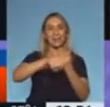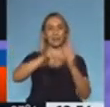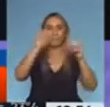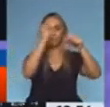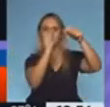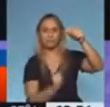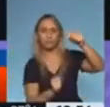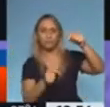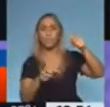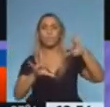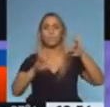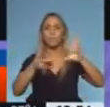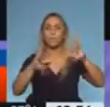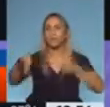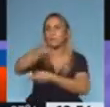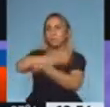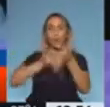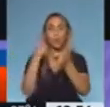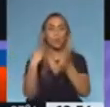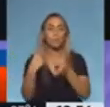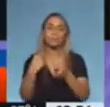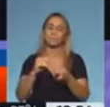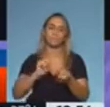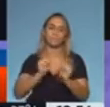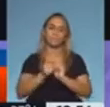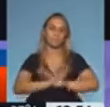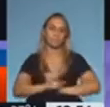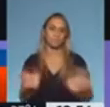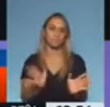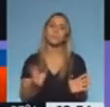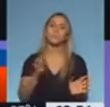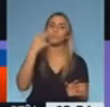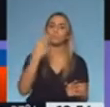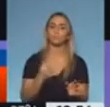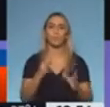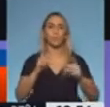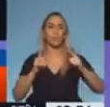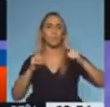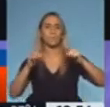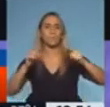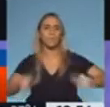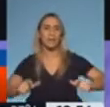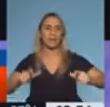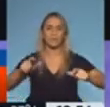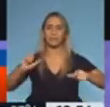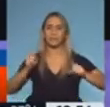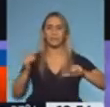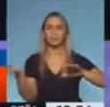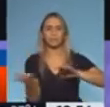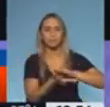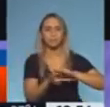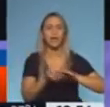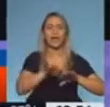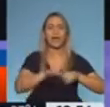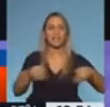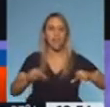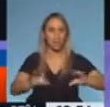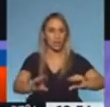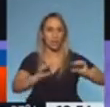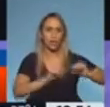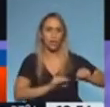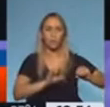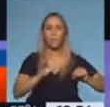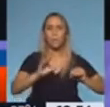se va a vender por corte, se va a vender por cuarto delantero, cuarto trasero, por asado, por plancha de asado, y eso también va a